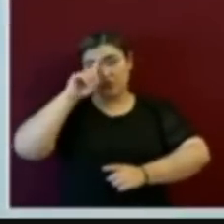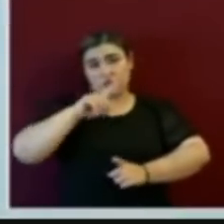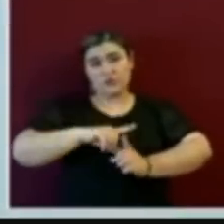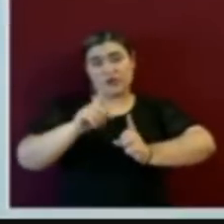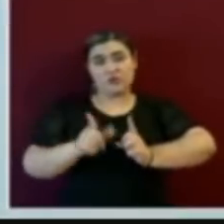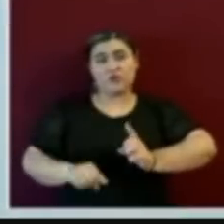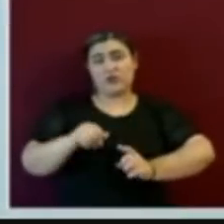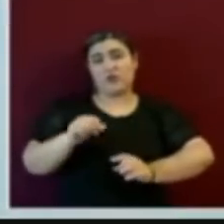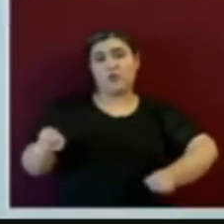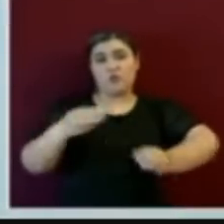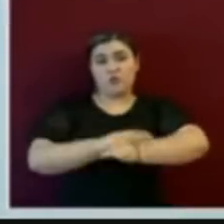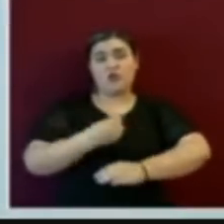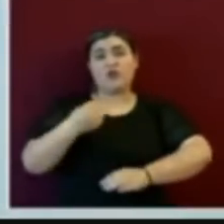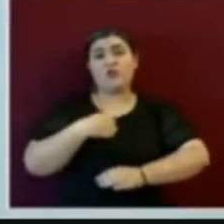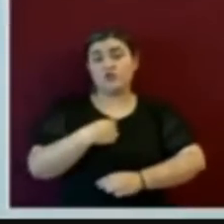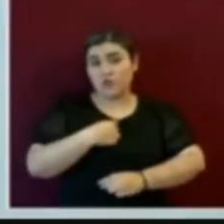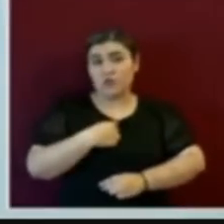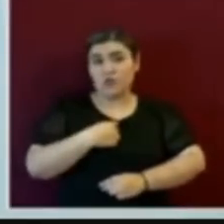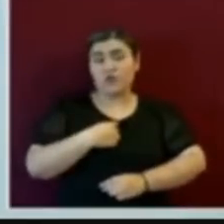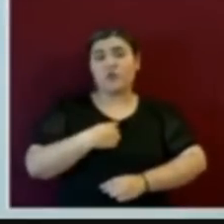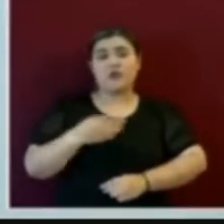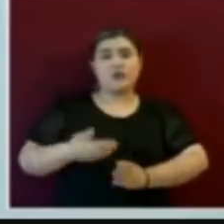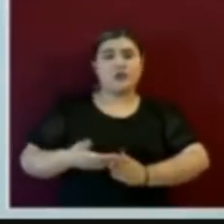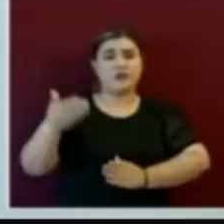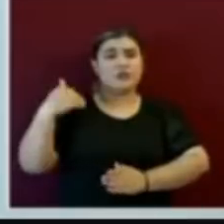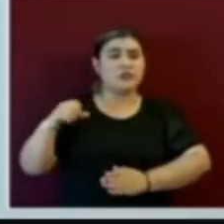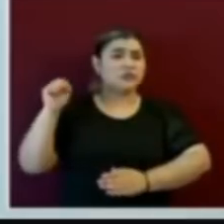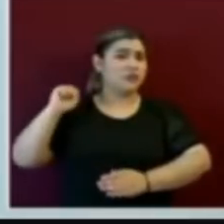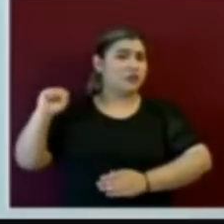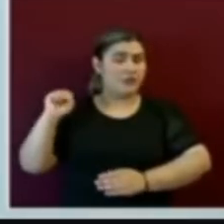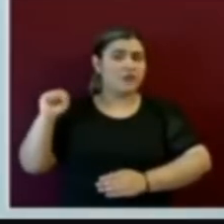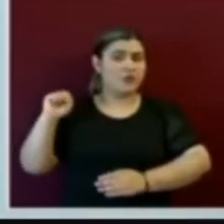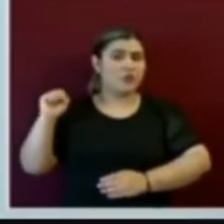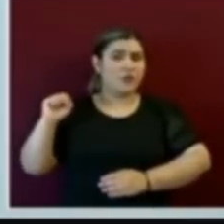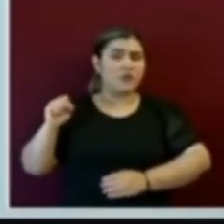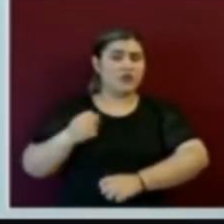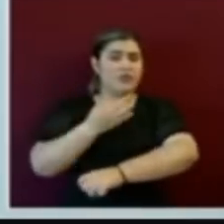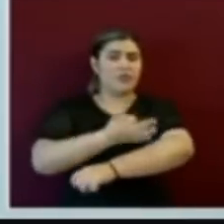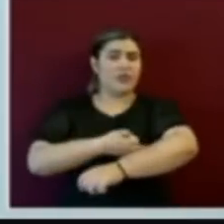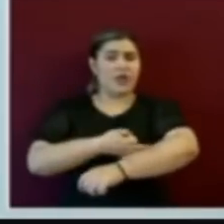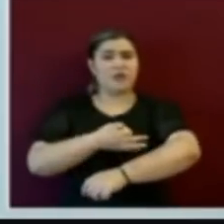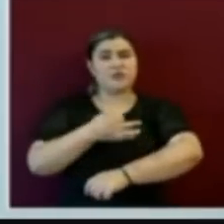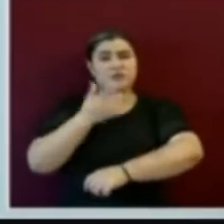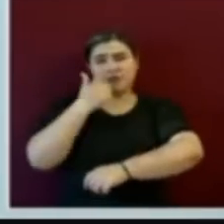y convoqué el sábado en la tarde noche,